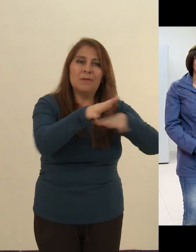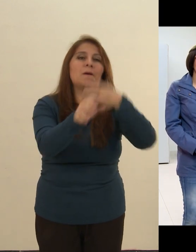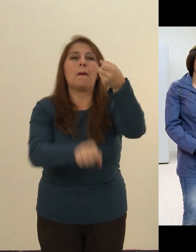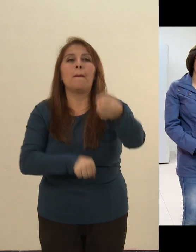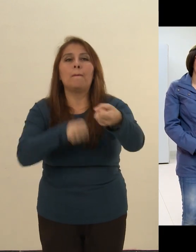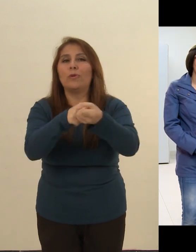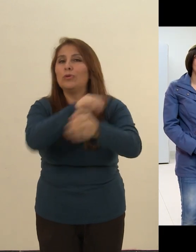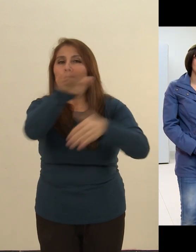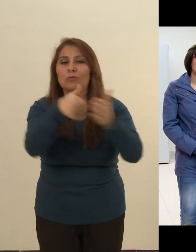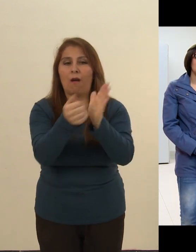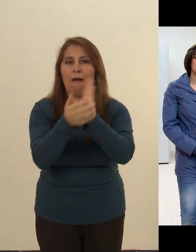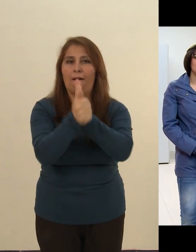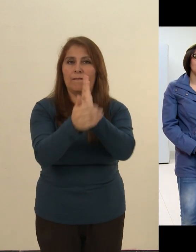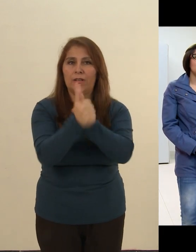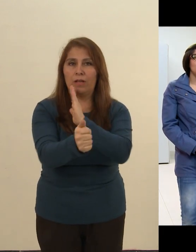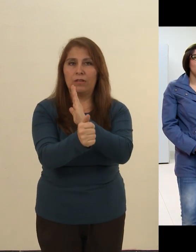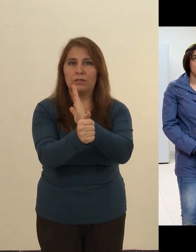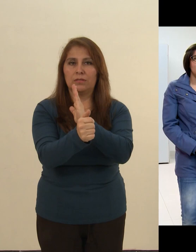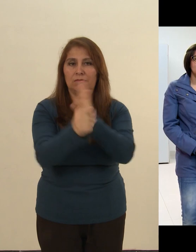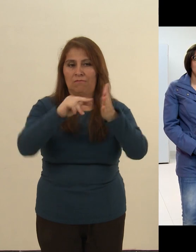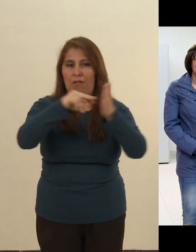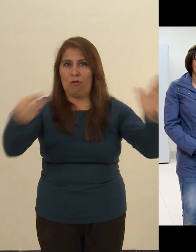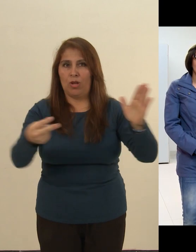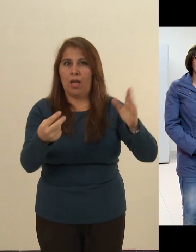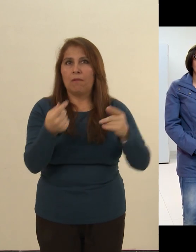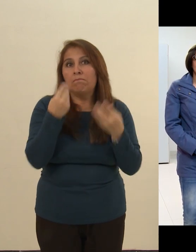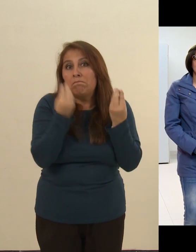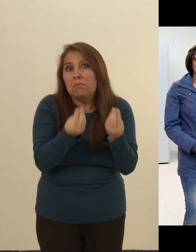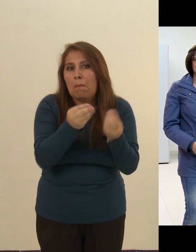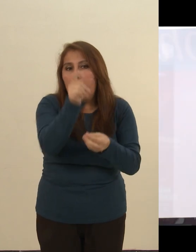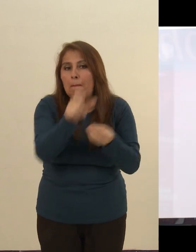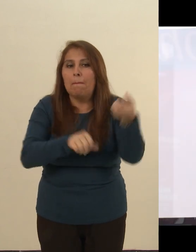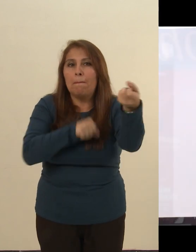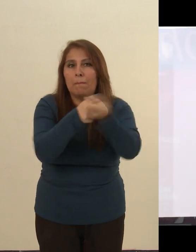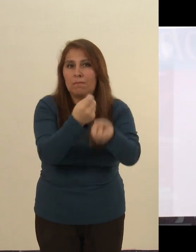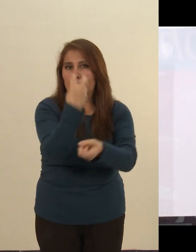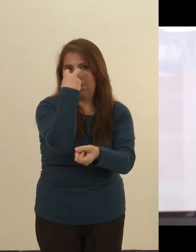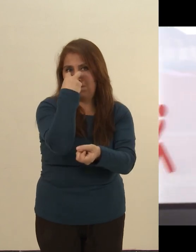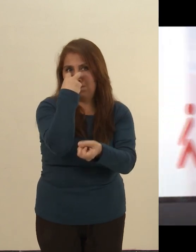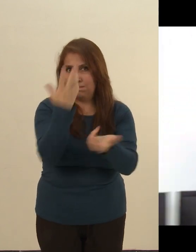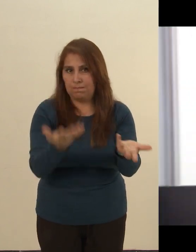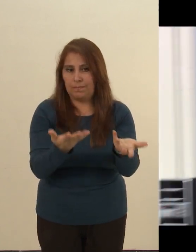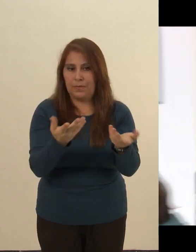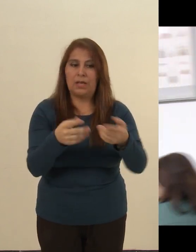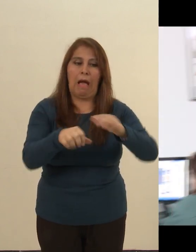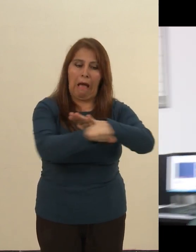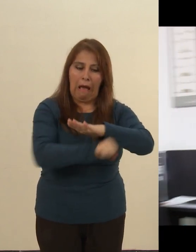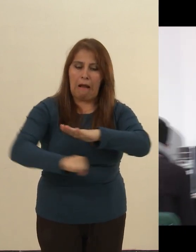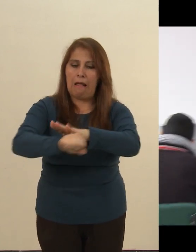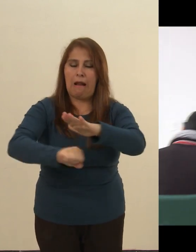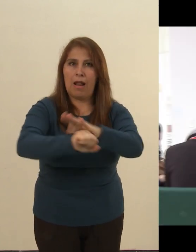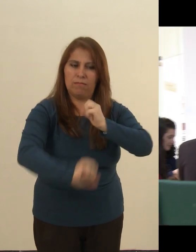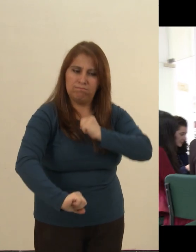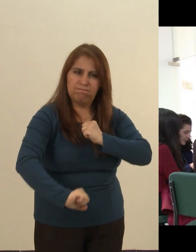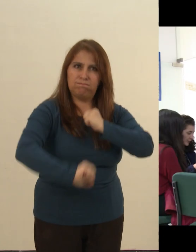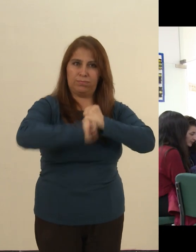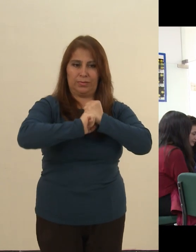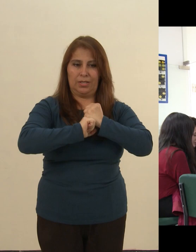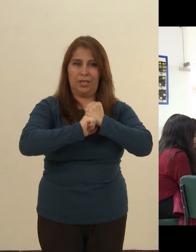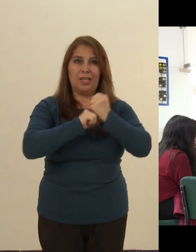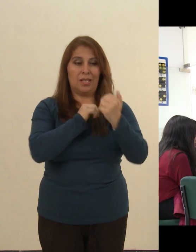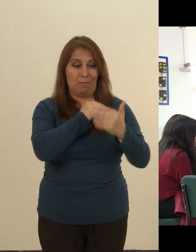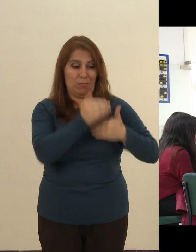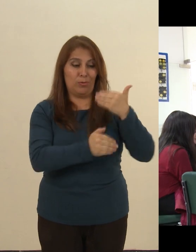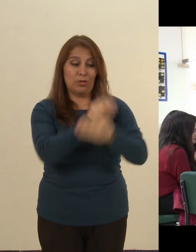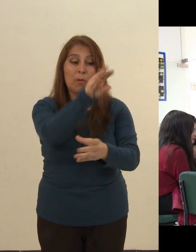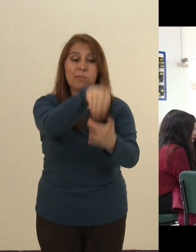en la valoración de competencias tiflotecnológicas con el propósito, pues, de que el estudiante fortalezca en estas áreas para que, pues, su paso